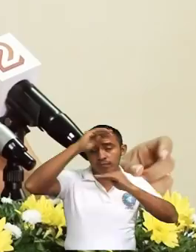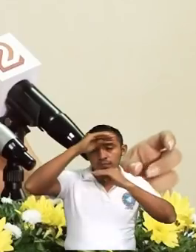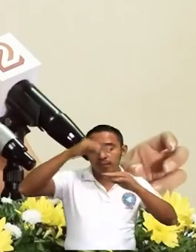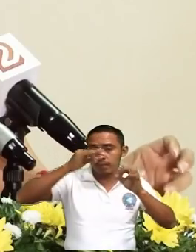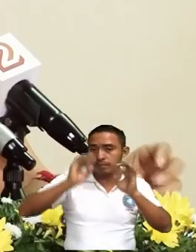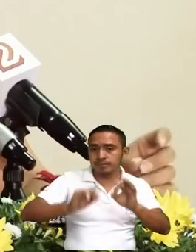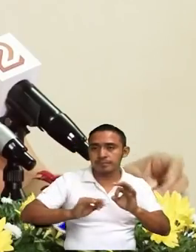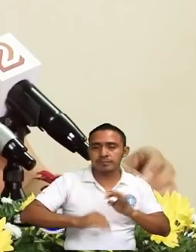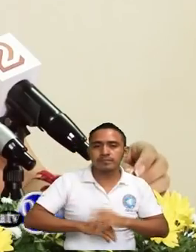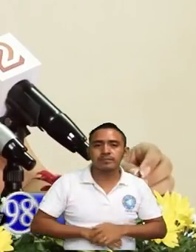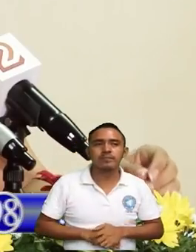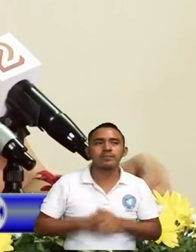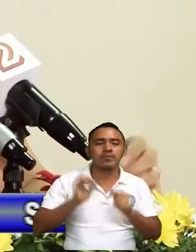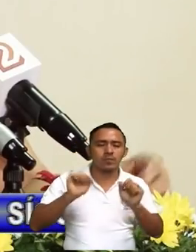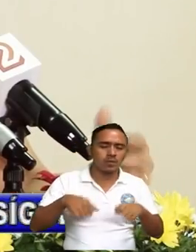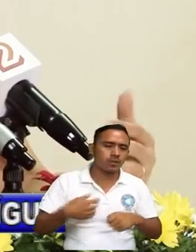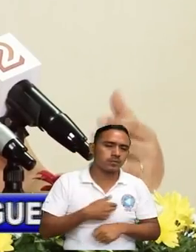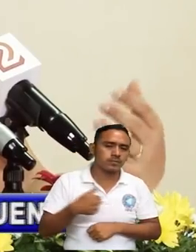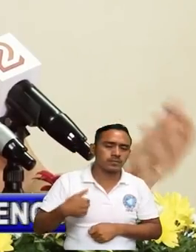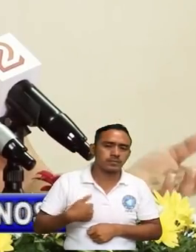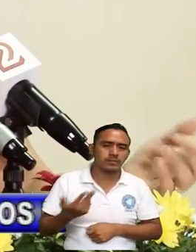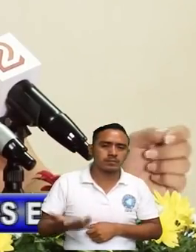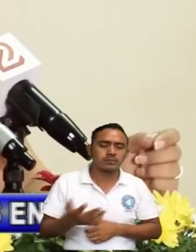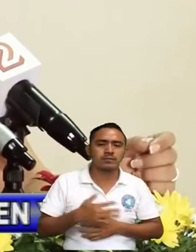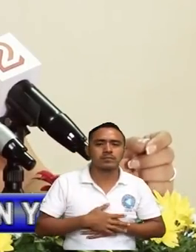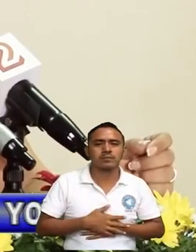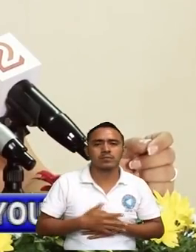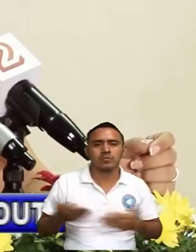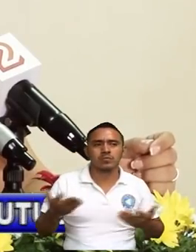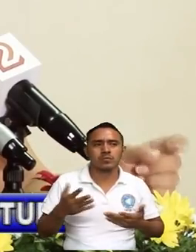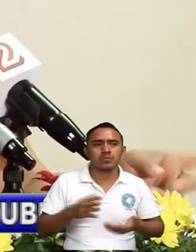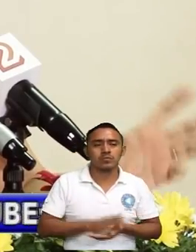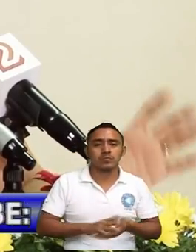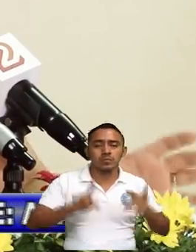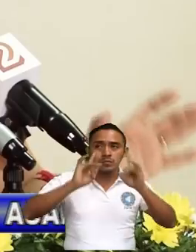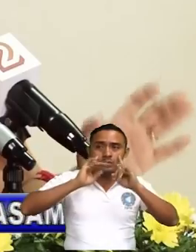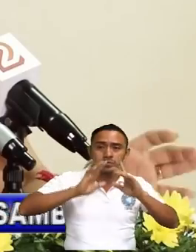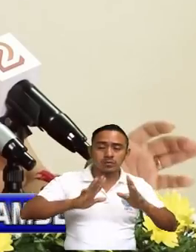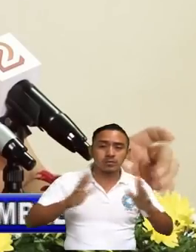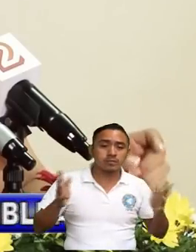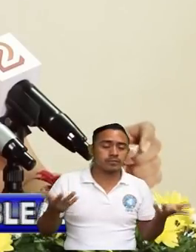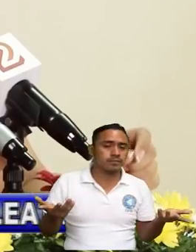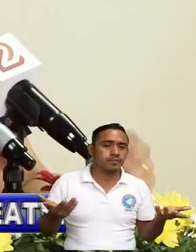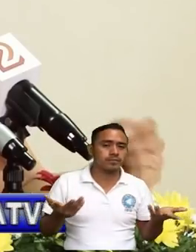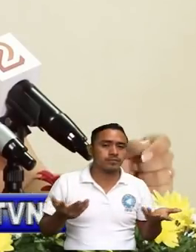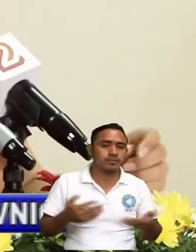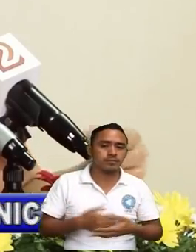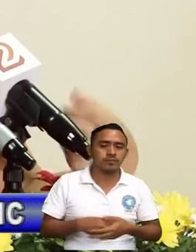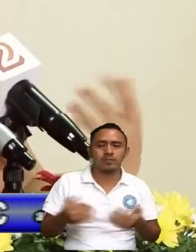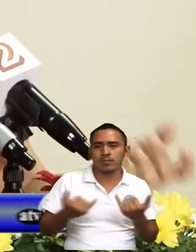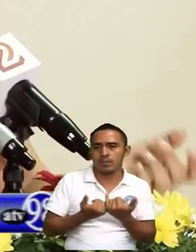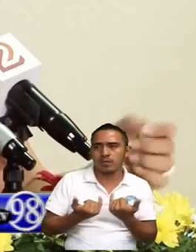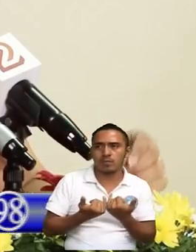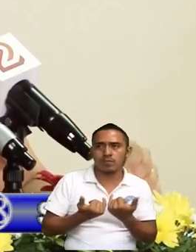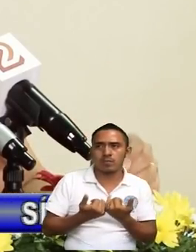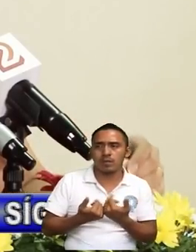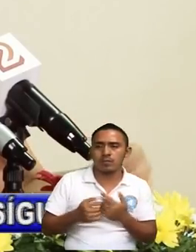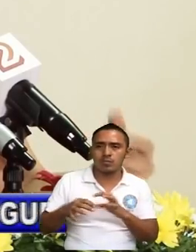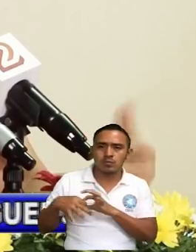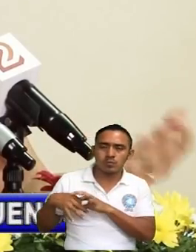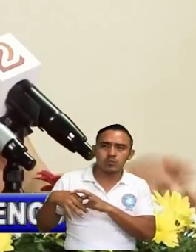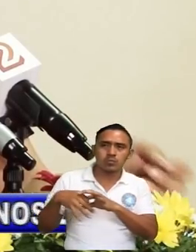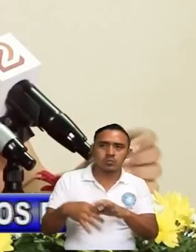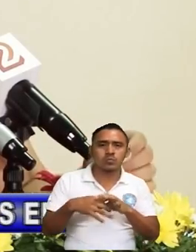donde vamos a poder desarrollar un plan en conjunto en pro de la conservación, pero también igual de la mano con